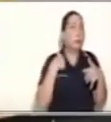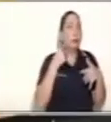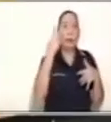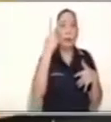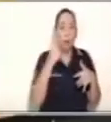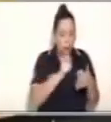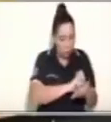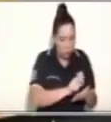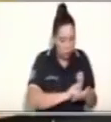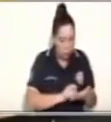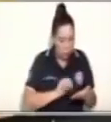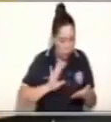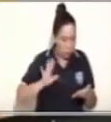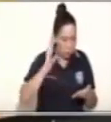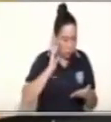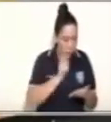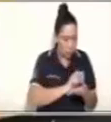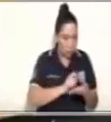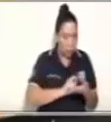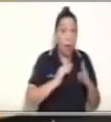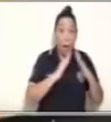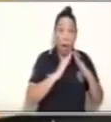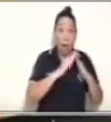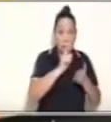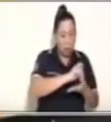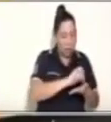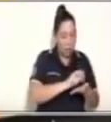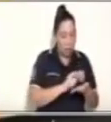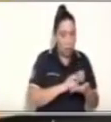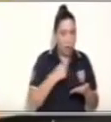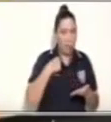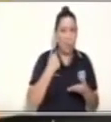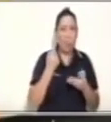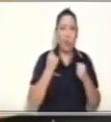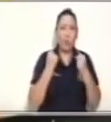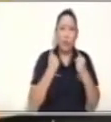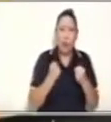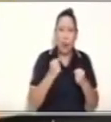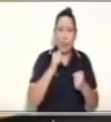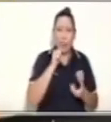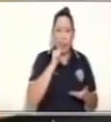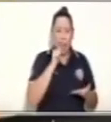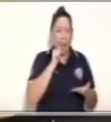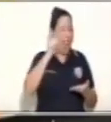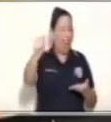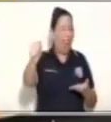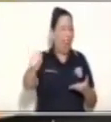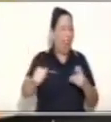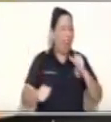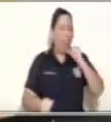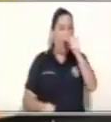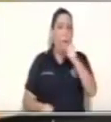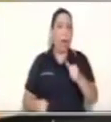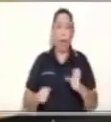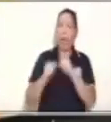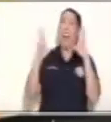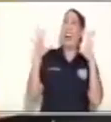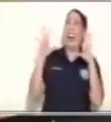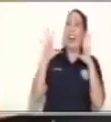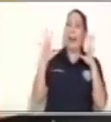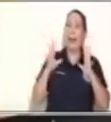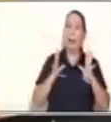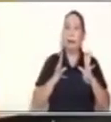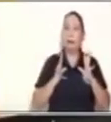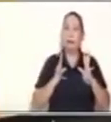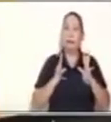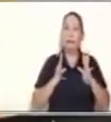escuchar el grito y lo escuché más fuerte y más cerca. En ese momento me asusté